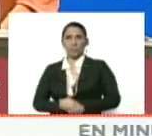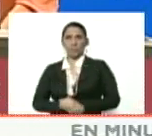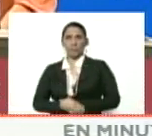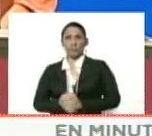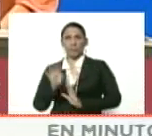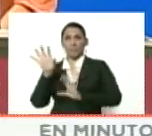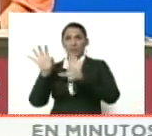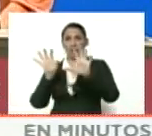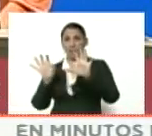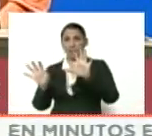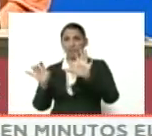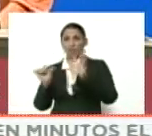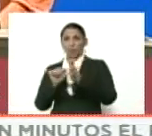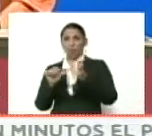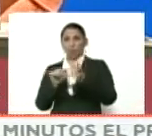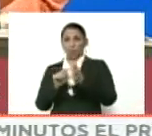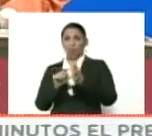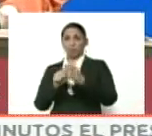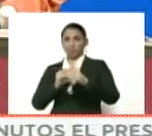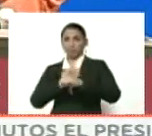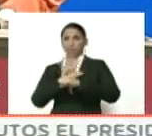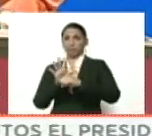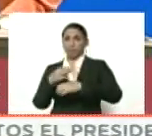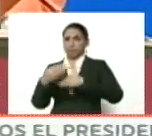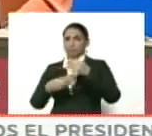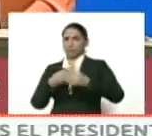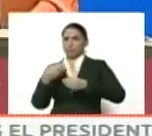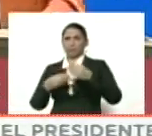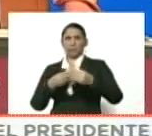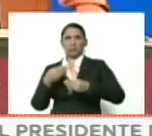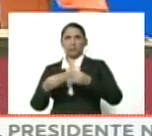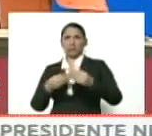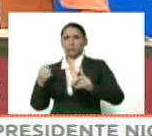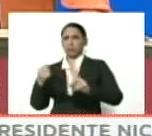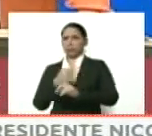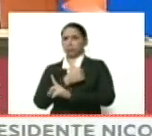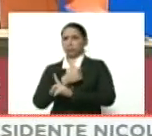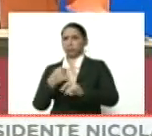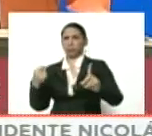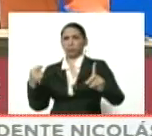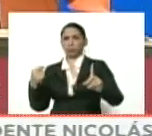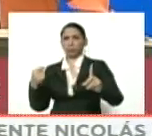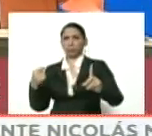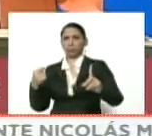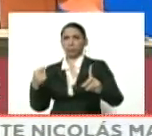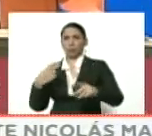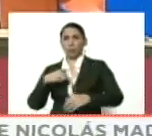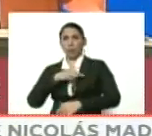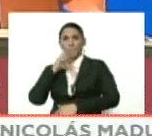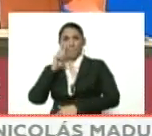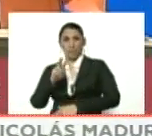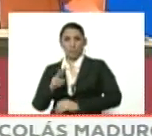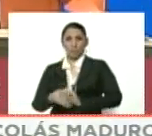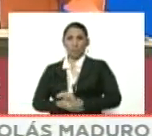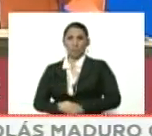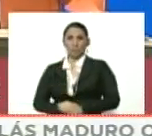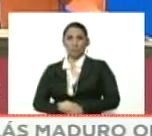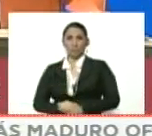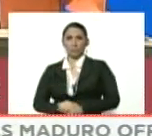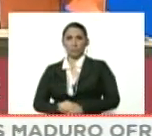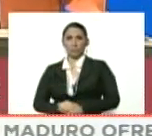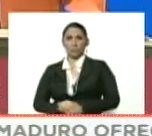casos donde, bueno, el COVID ha hecho estragos. Hemos visto